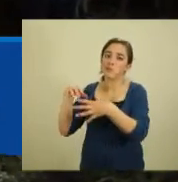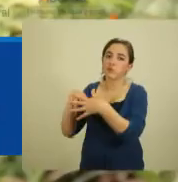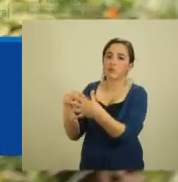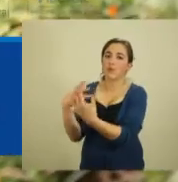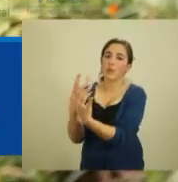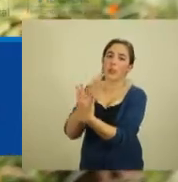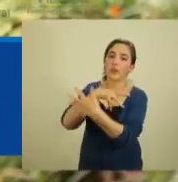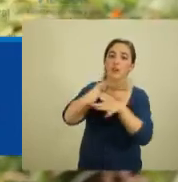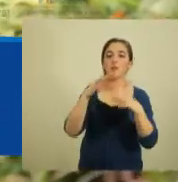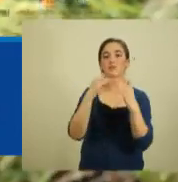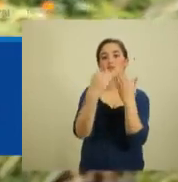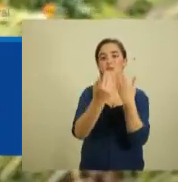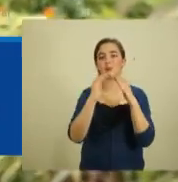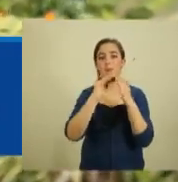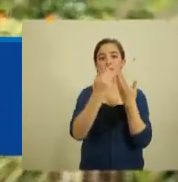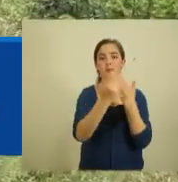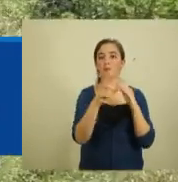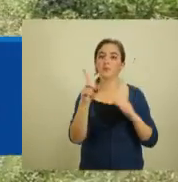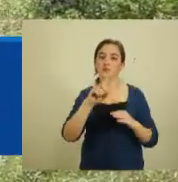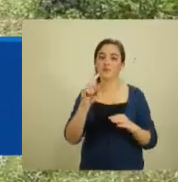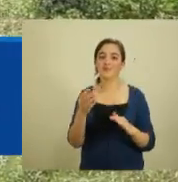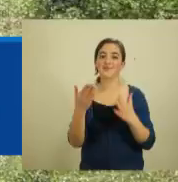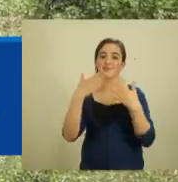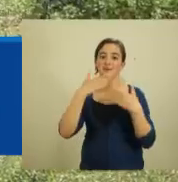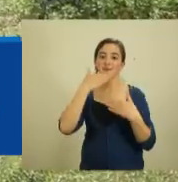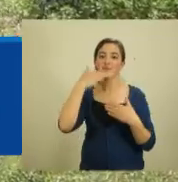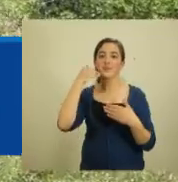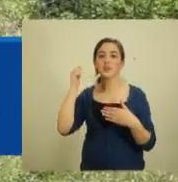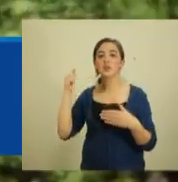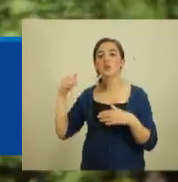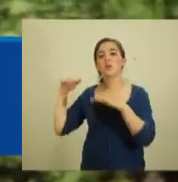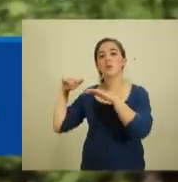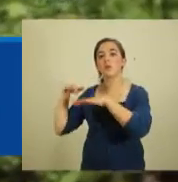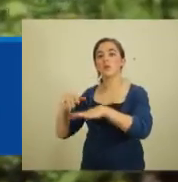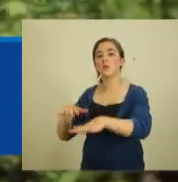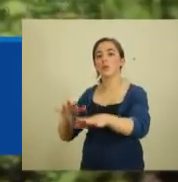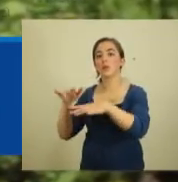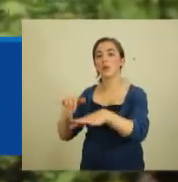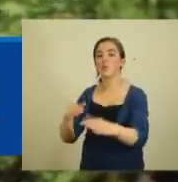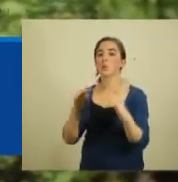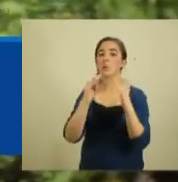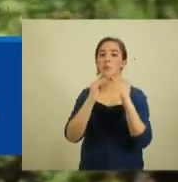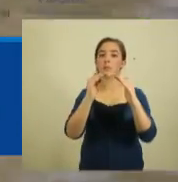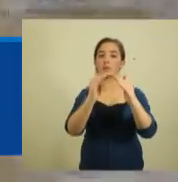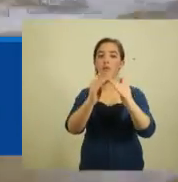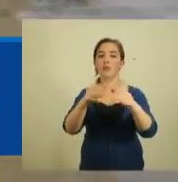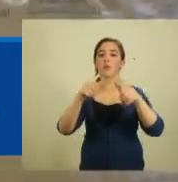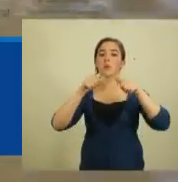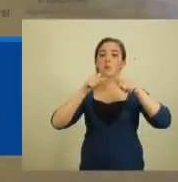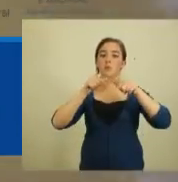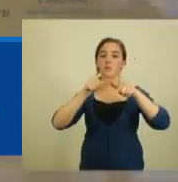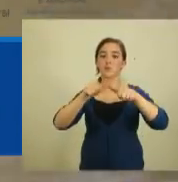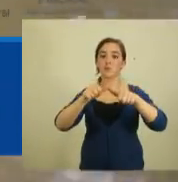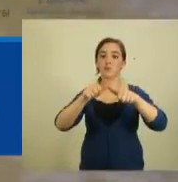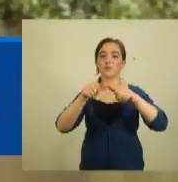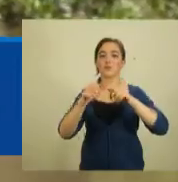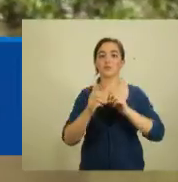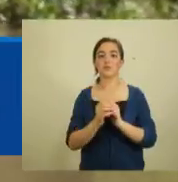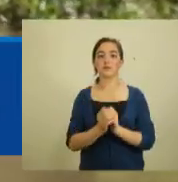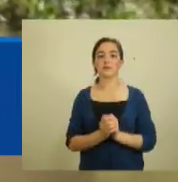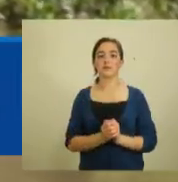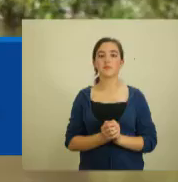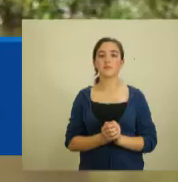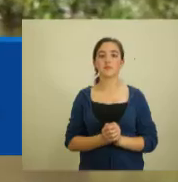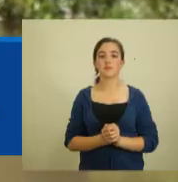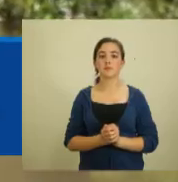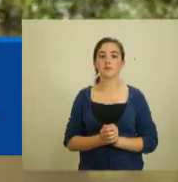Las Cimarronas. Esta actividad nos permite dar un parte de tranquilidad a los habitantes del área de influencia de la quebrada, debido a que se minimiza